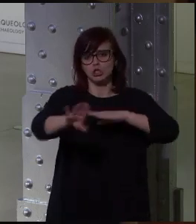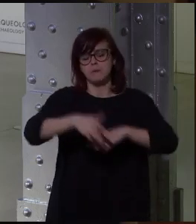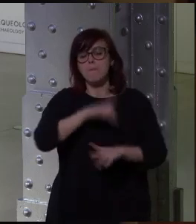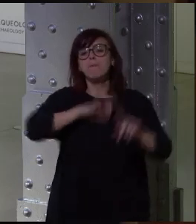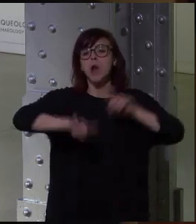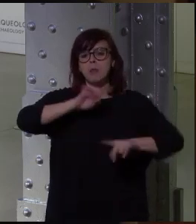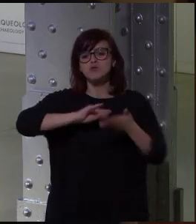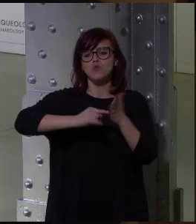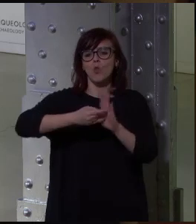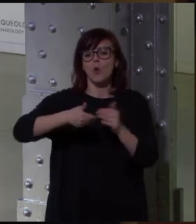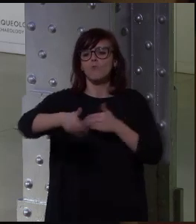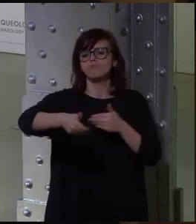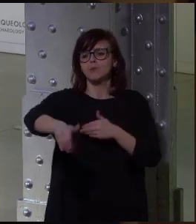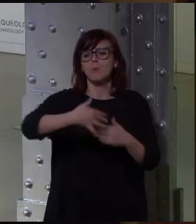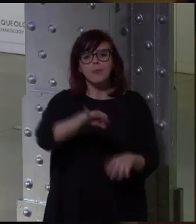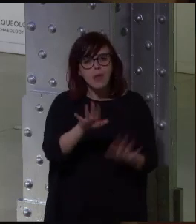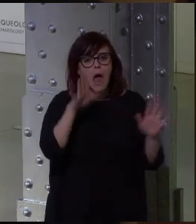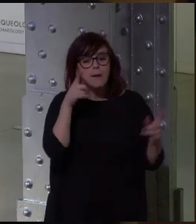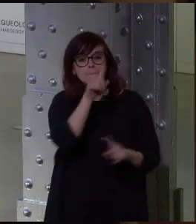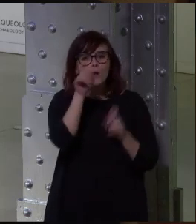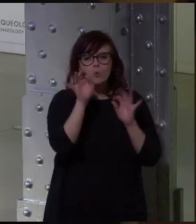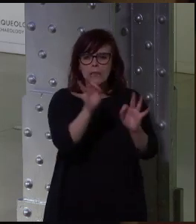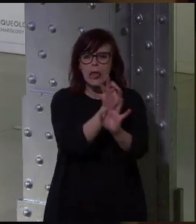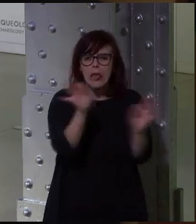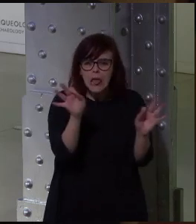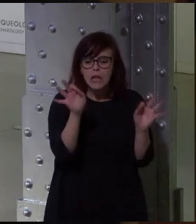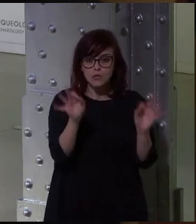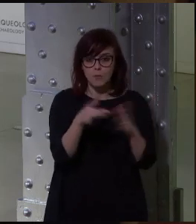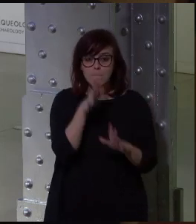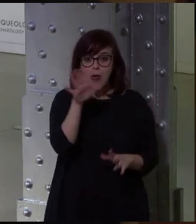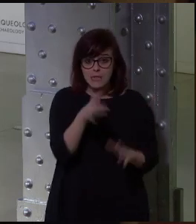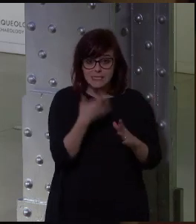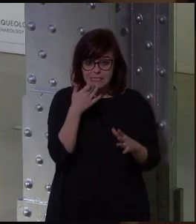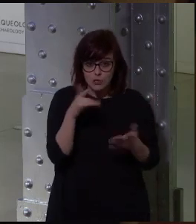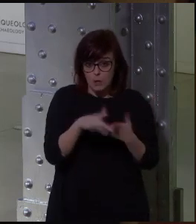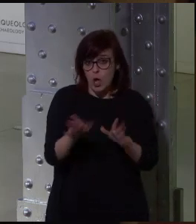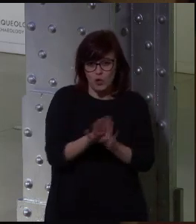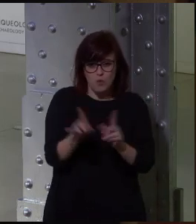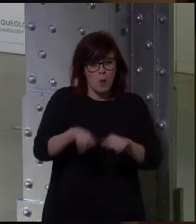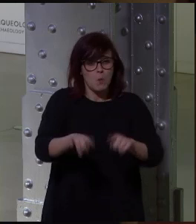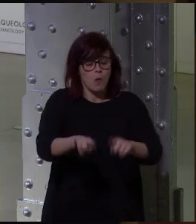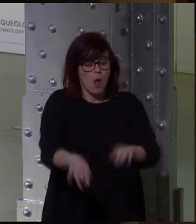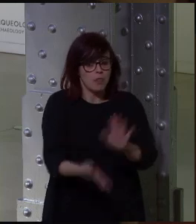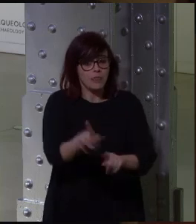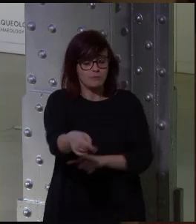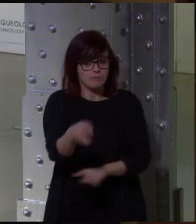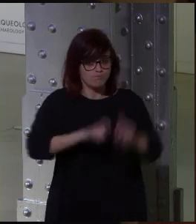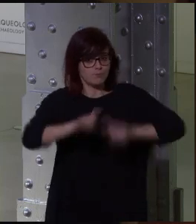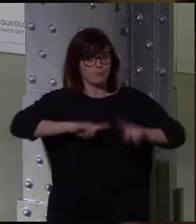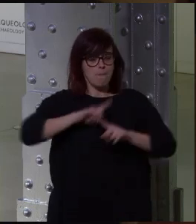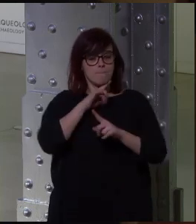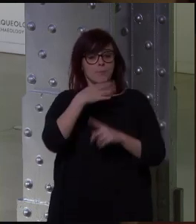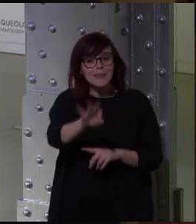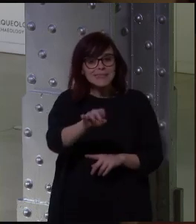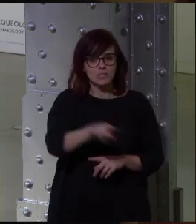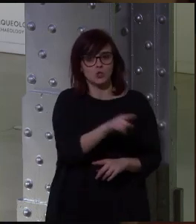estos problemas. Y mi pregunta concreta es, ¿estamos cerca de un punto de no retorno en el que sea muy difícil revertir esta